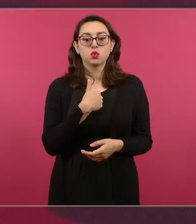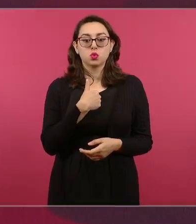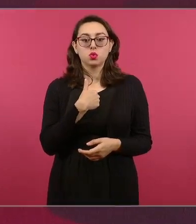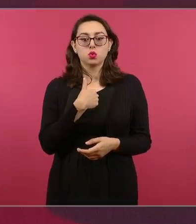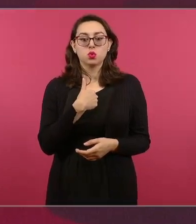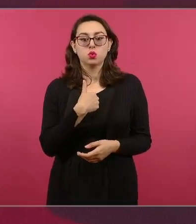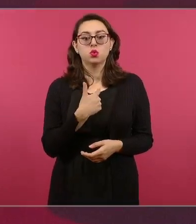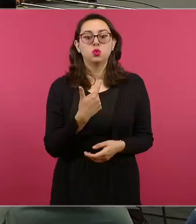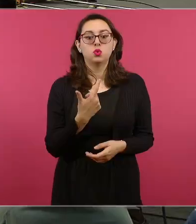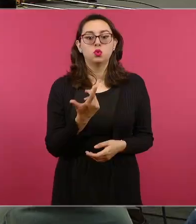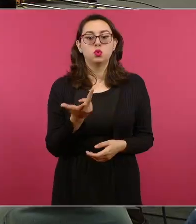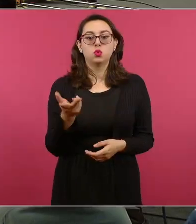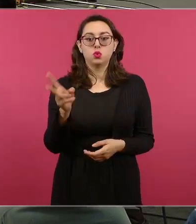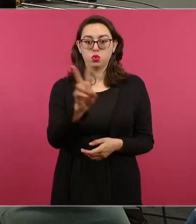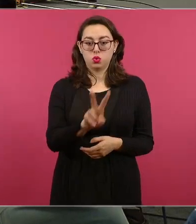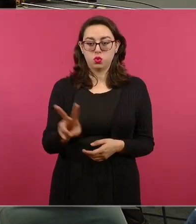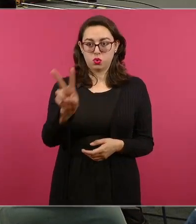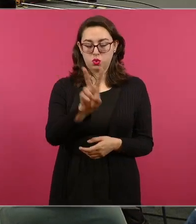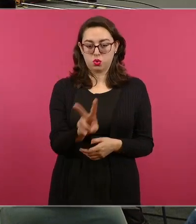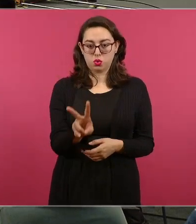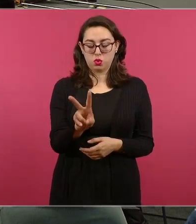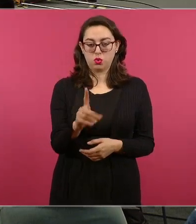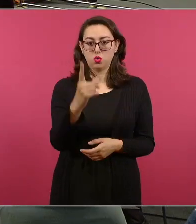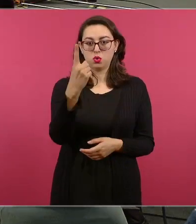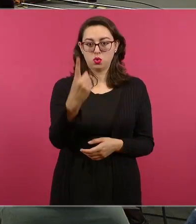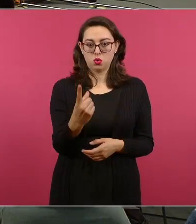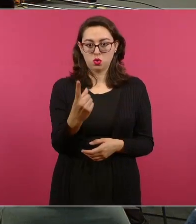el viernes primero